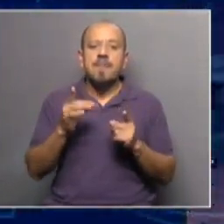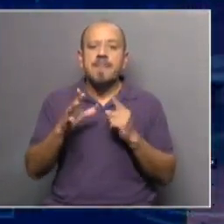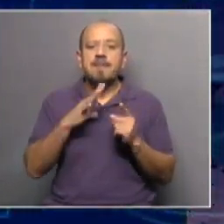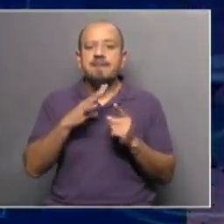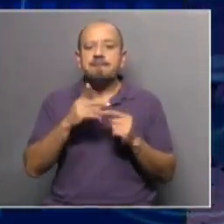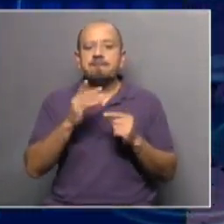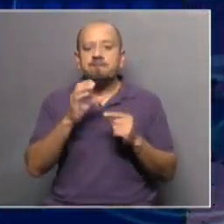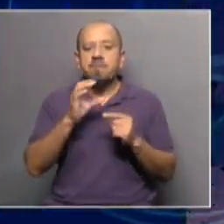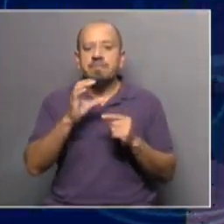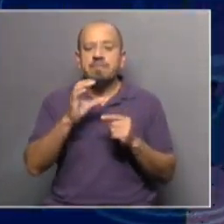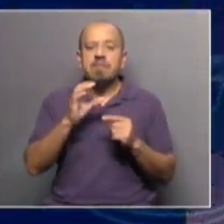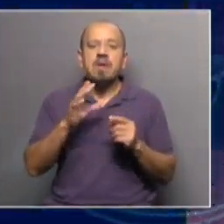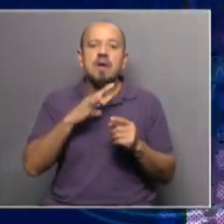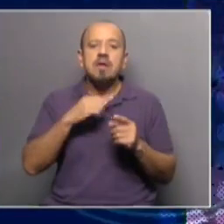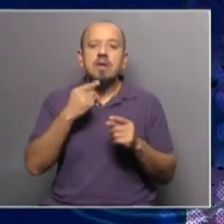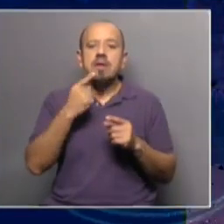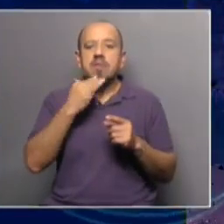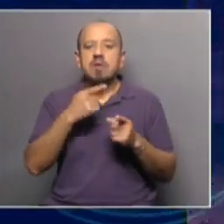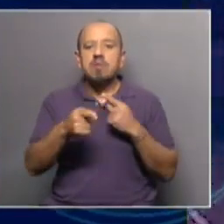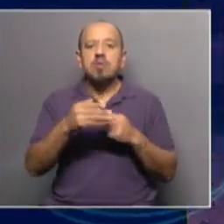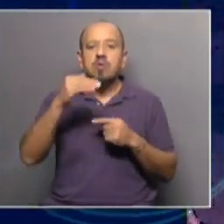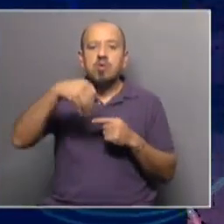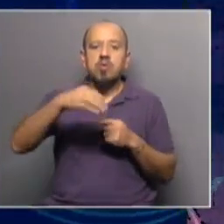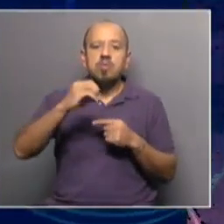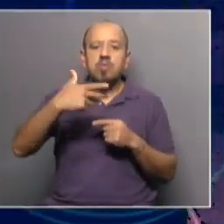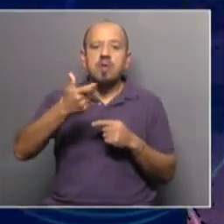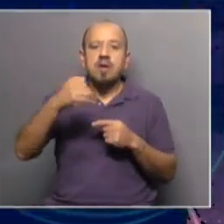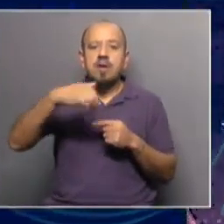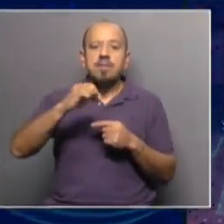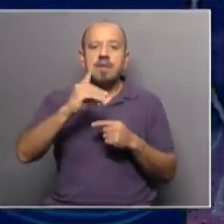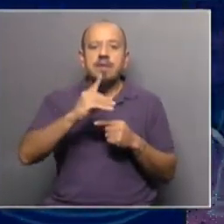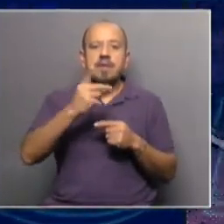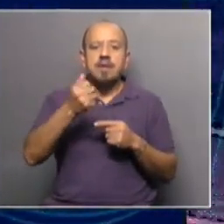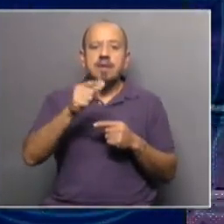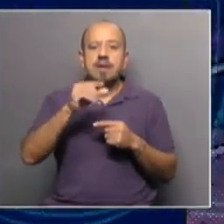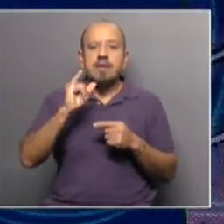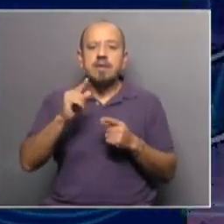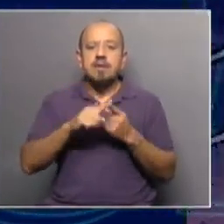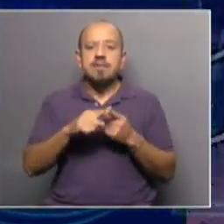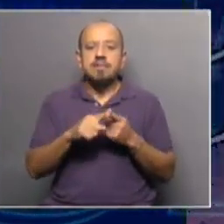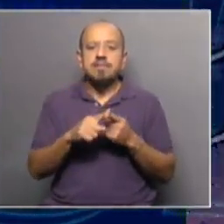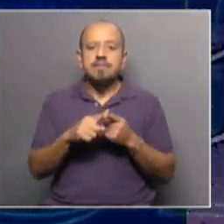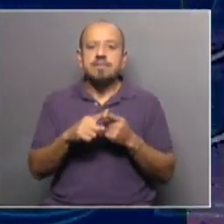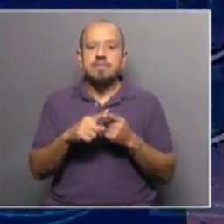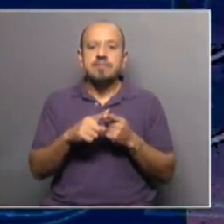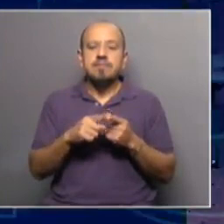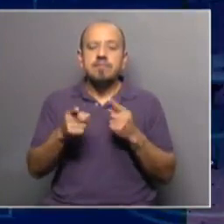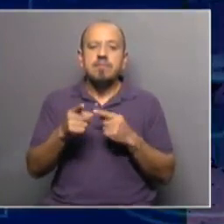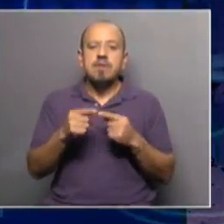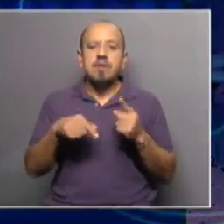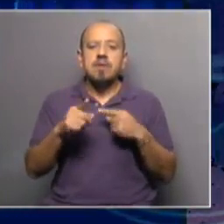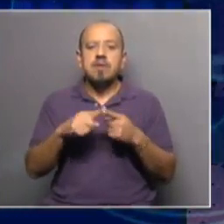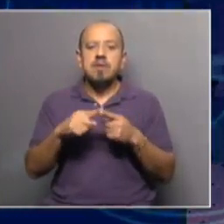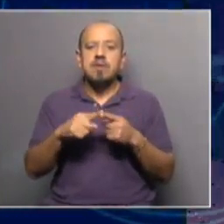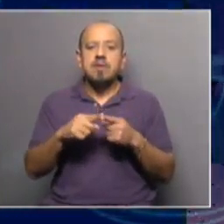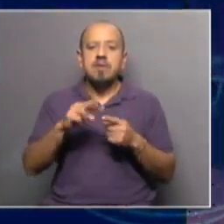paradigmáticos, y puede haber otros, pero Mohamed Ali, por ejemplo, que coincide con esto que vos recordabas, es decir, en contra de la guerra de Vietnam, en contra